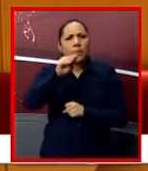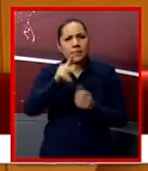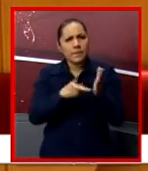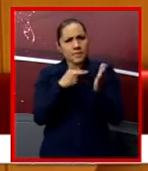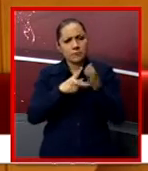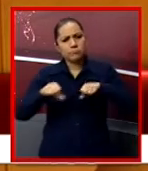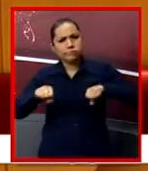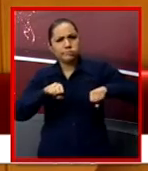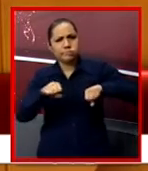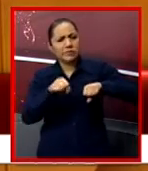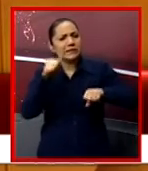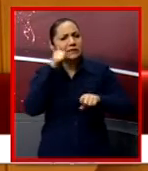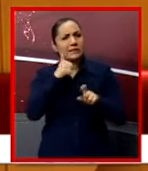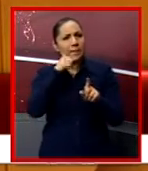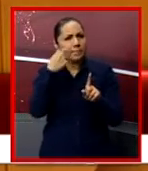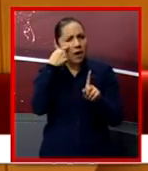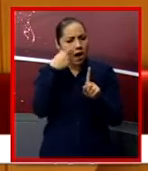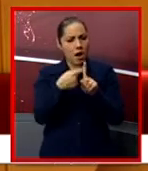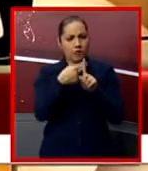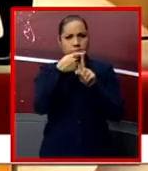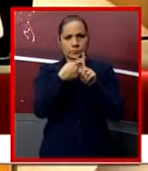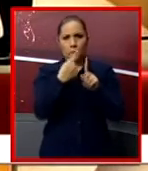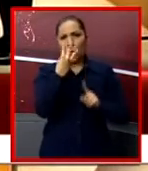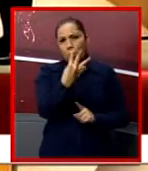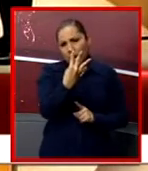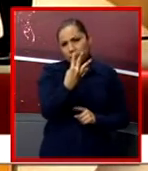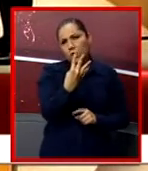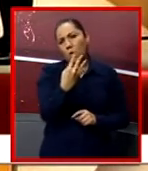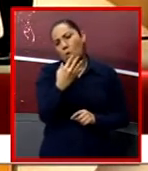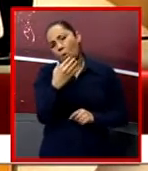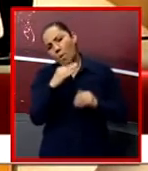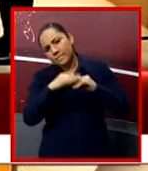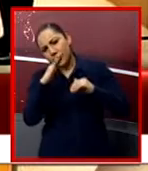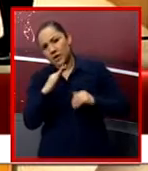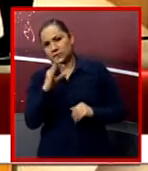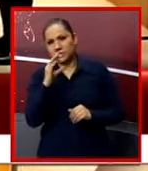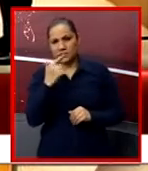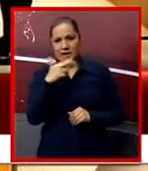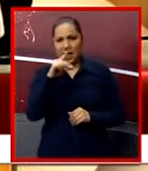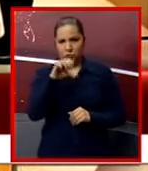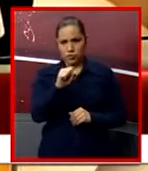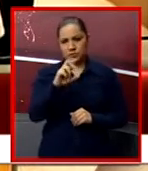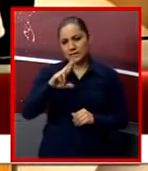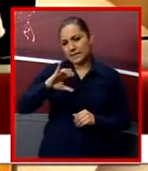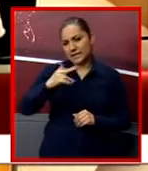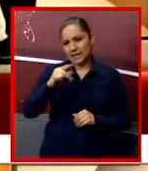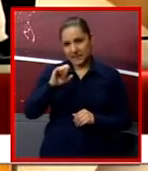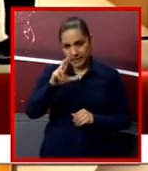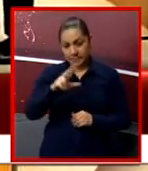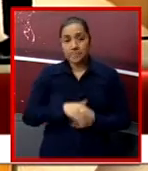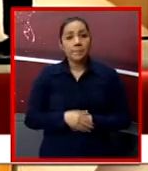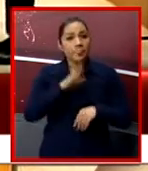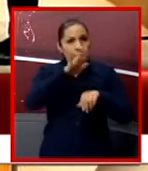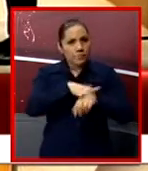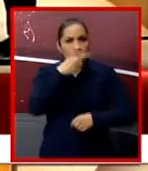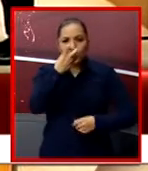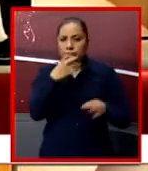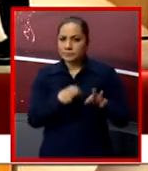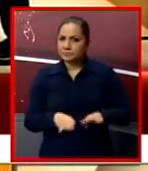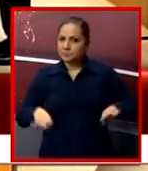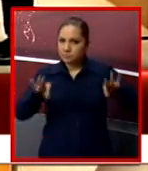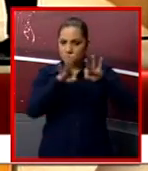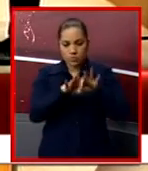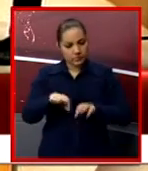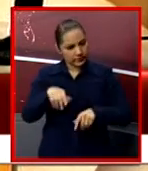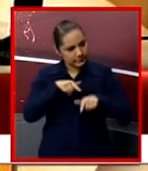magnitud de 4 o más en la escala de Richter. Por lo anterior, resulta indispensable continuar con